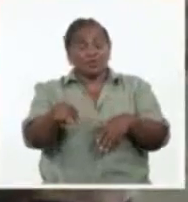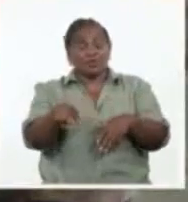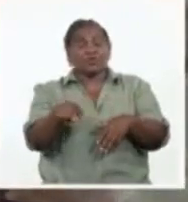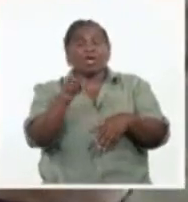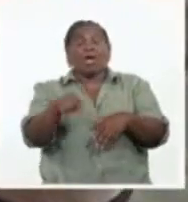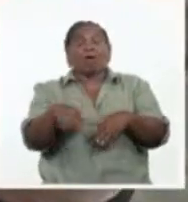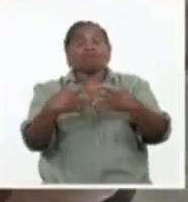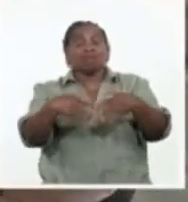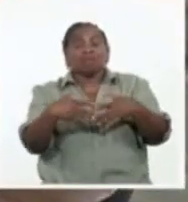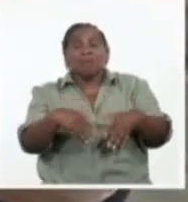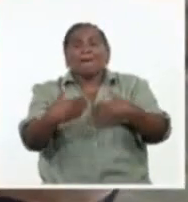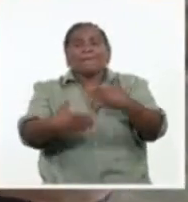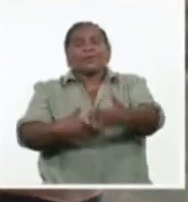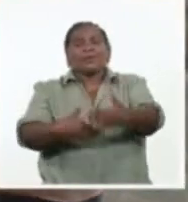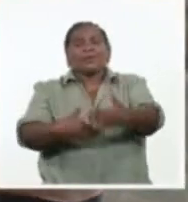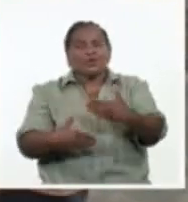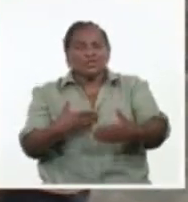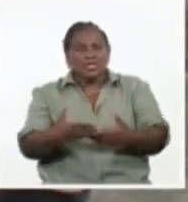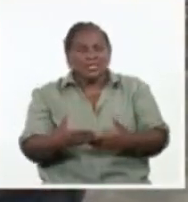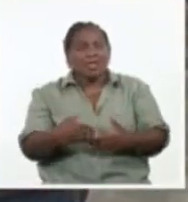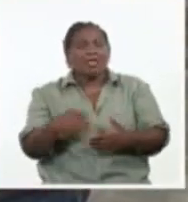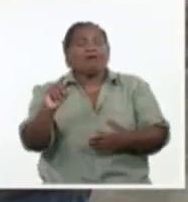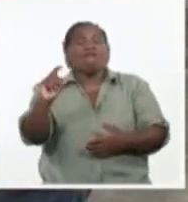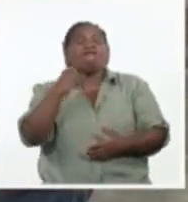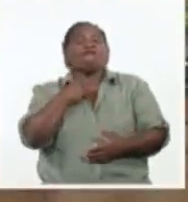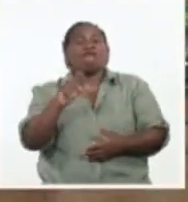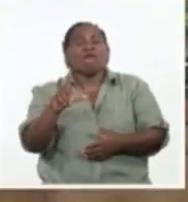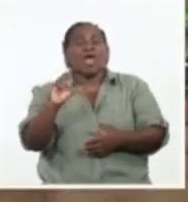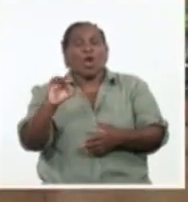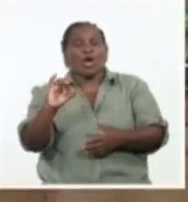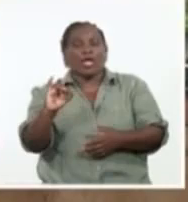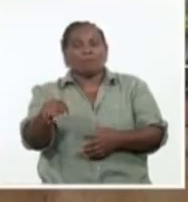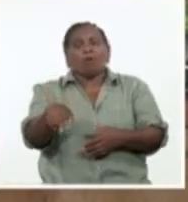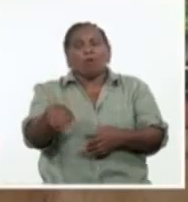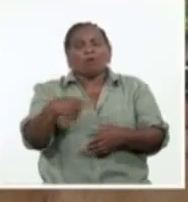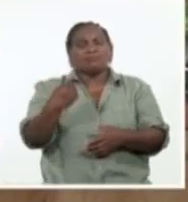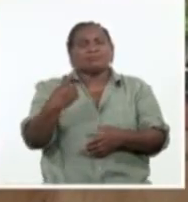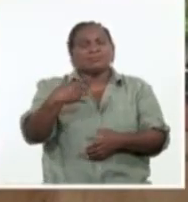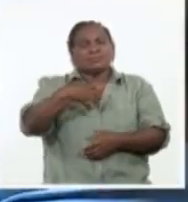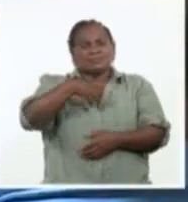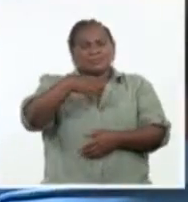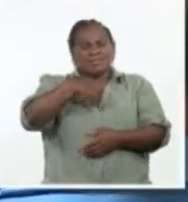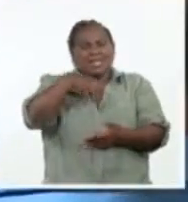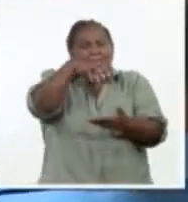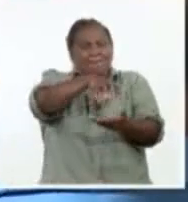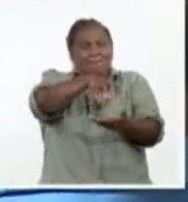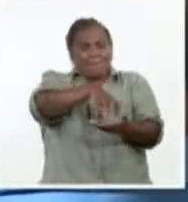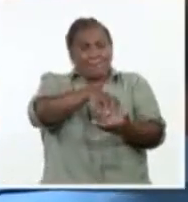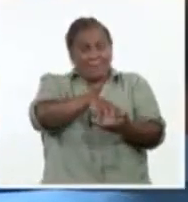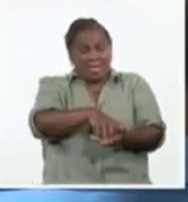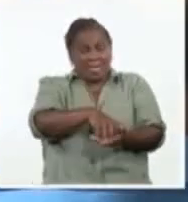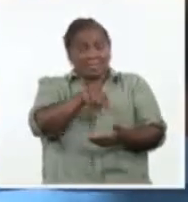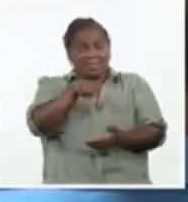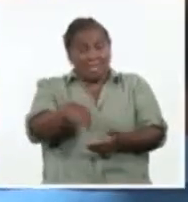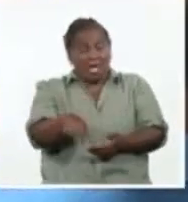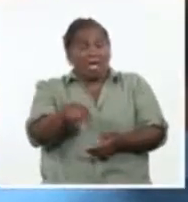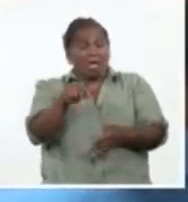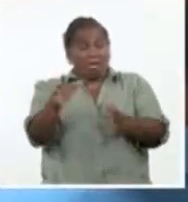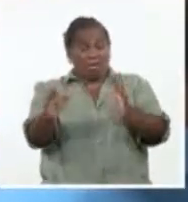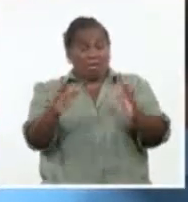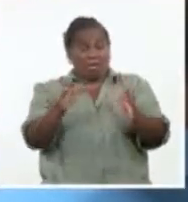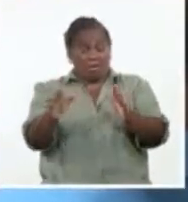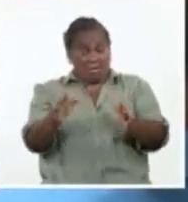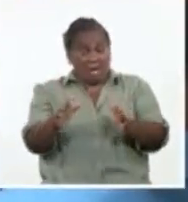un 50% de fuel oil por las oportunidades económicas que ello brinda la planta, sujeta este año a una primera fase del proyecto